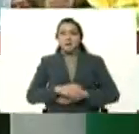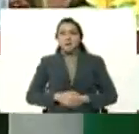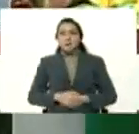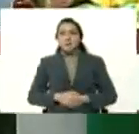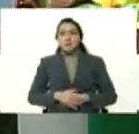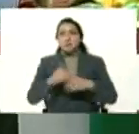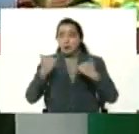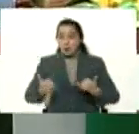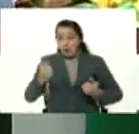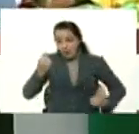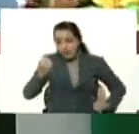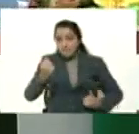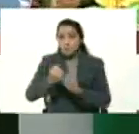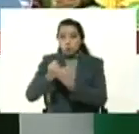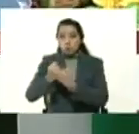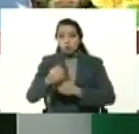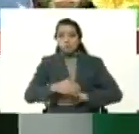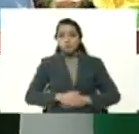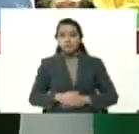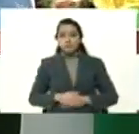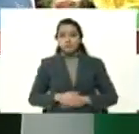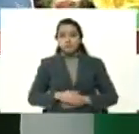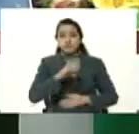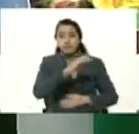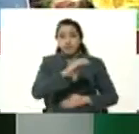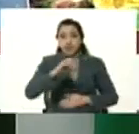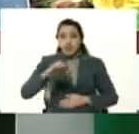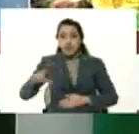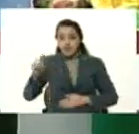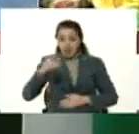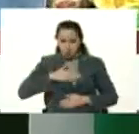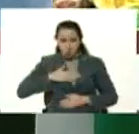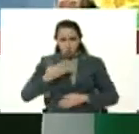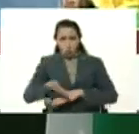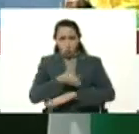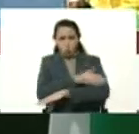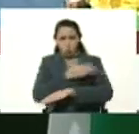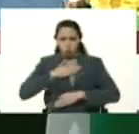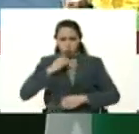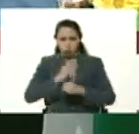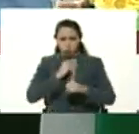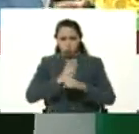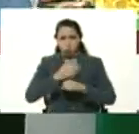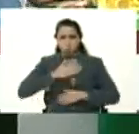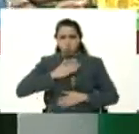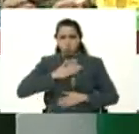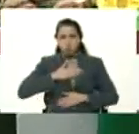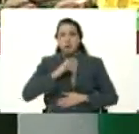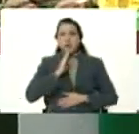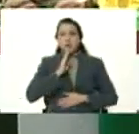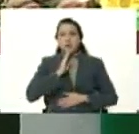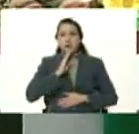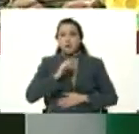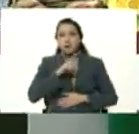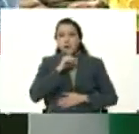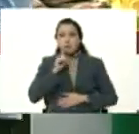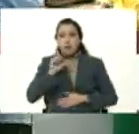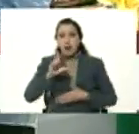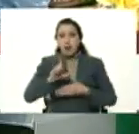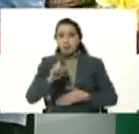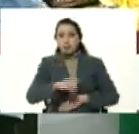todo el apoyo, Ricardo. Sí. En el CCT, yo trabajé en el CCT. Ah, bueno. Trabajaba en el Banco Latino. Ah,